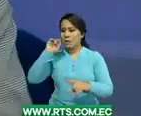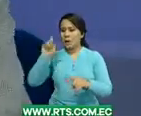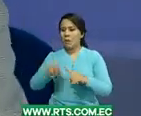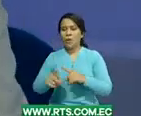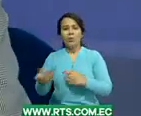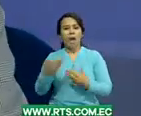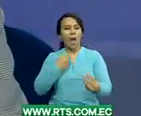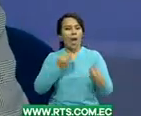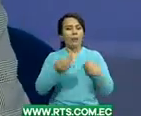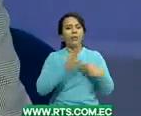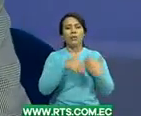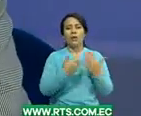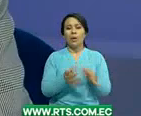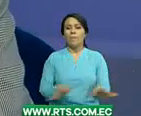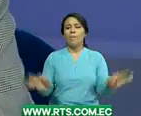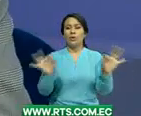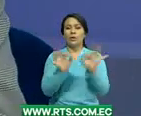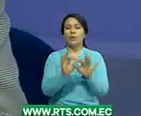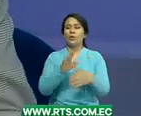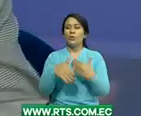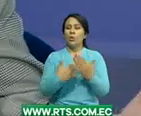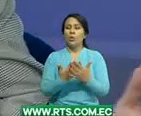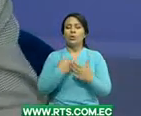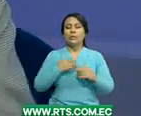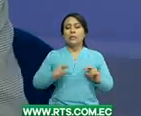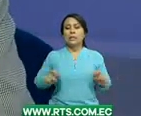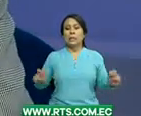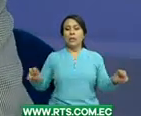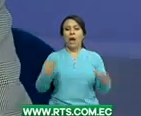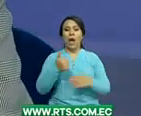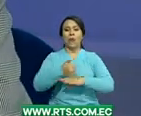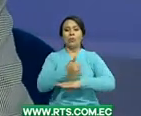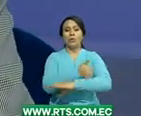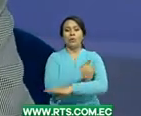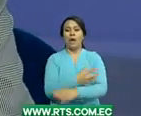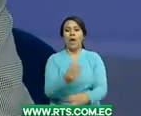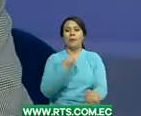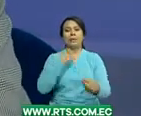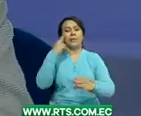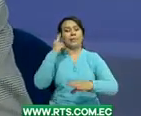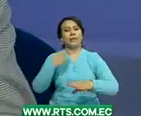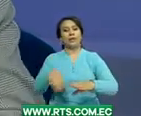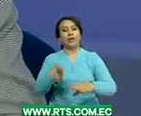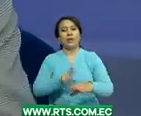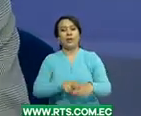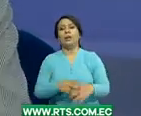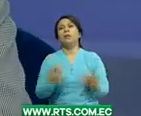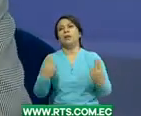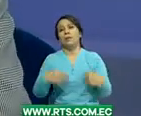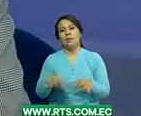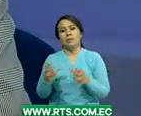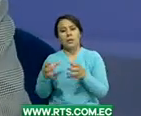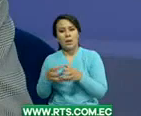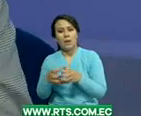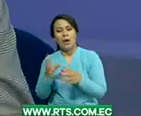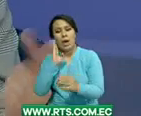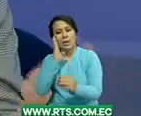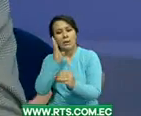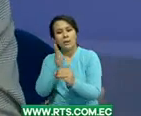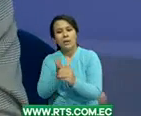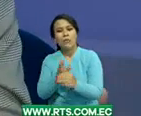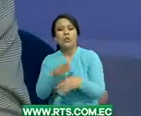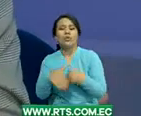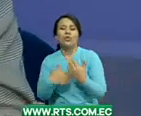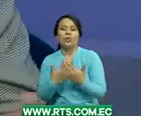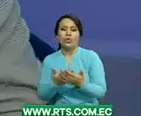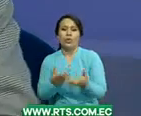los que estábamos ahí, una reunión histórica en donde nos hemos sentado todas las autoridades, tanto nacionales como obviamente locales, en la finalidad de un solo